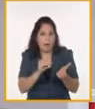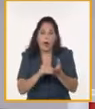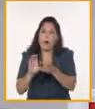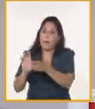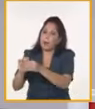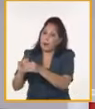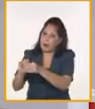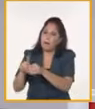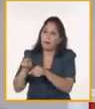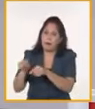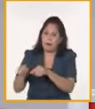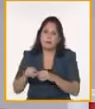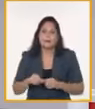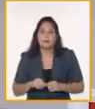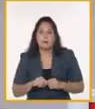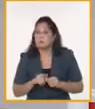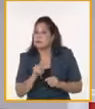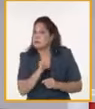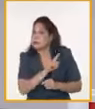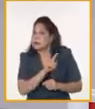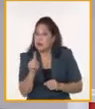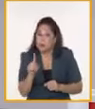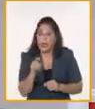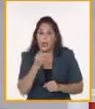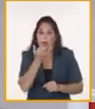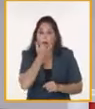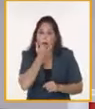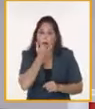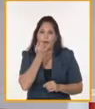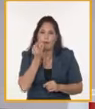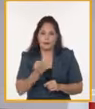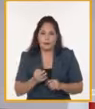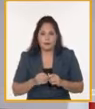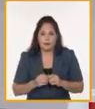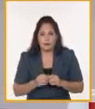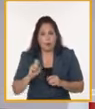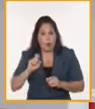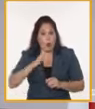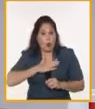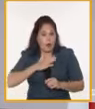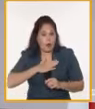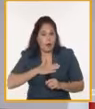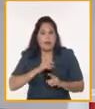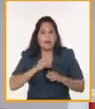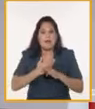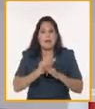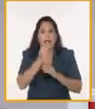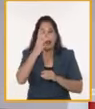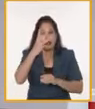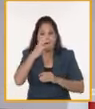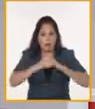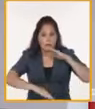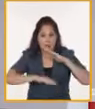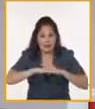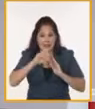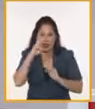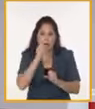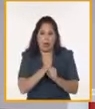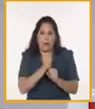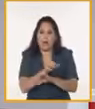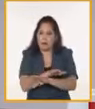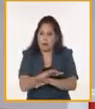cooperativa porque si no estaríamos burlando esta esta dimensión pequeña que es lo que debe lo para lo que está diseñado